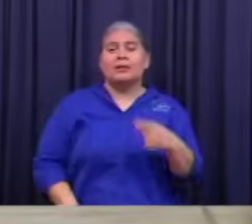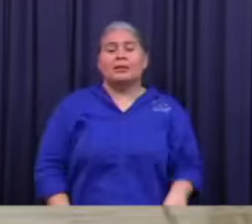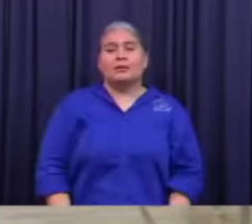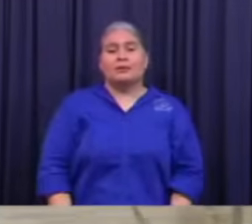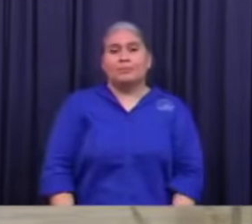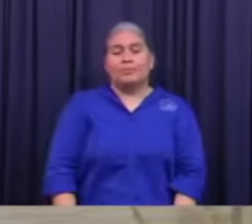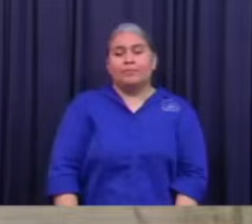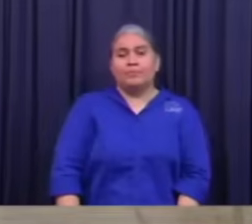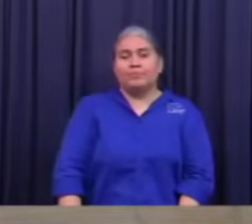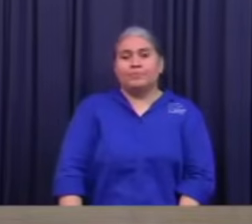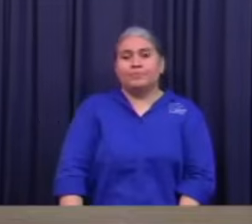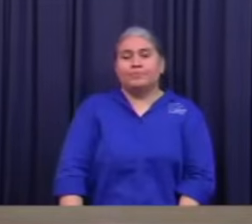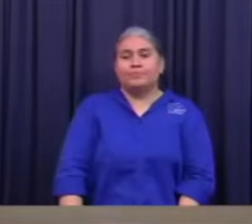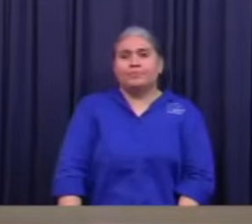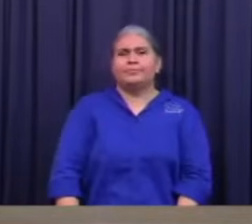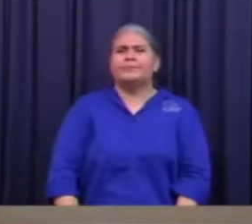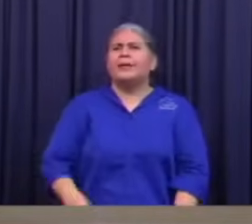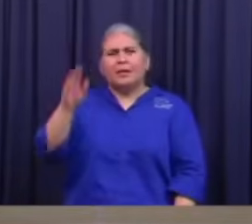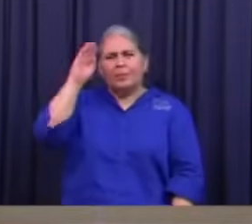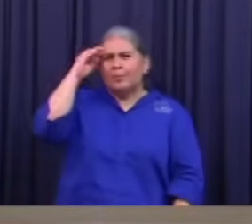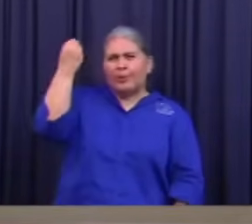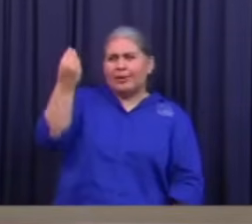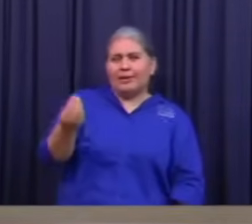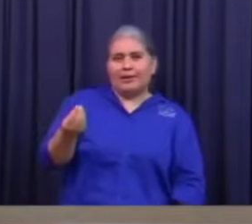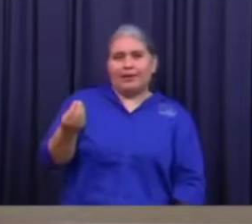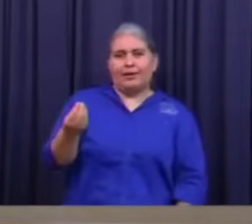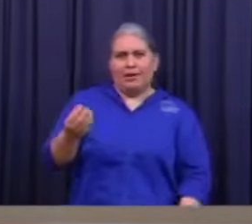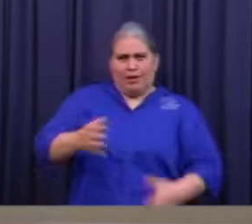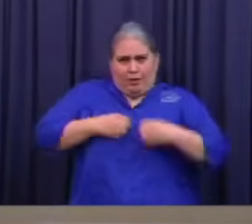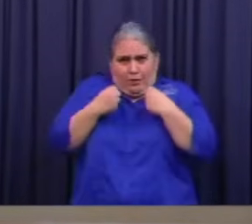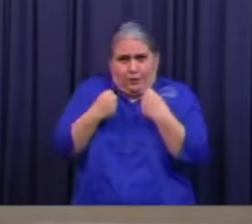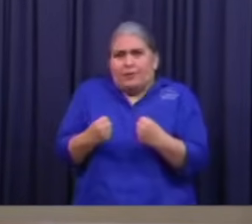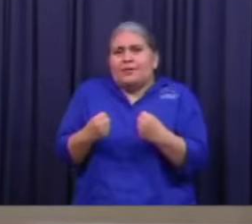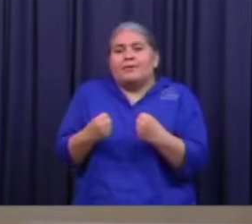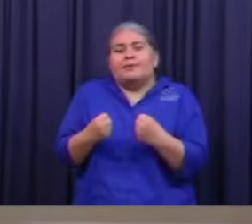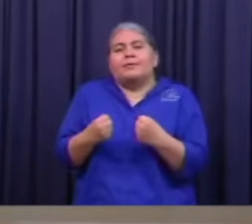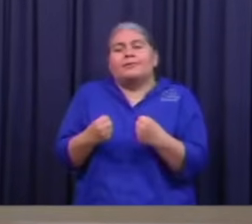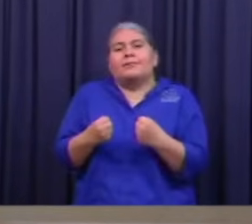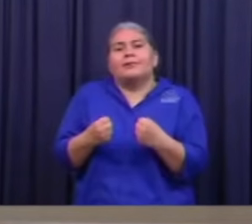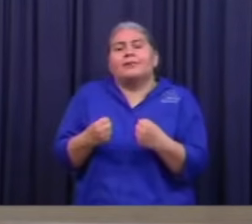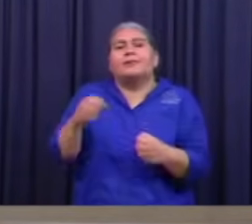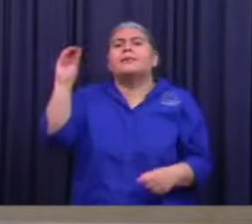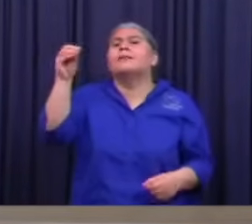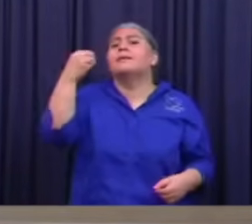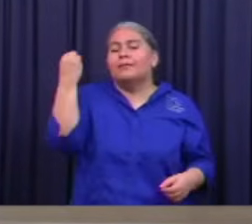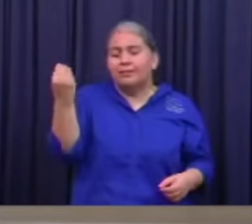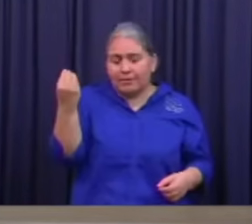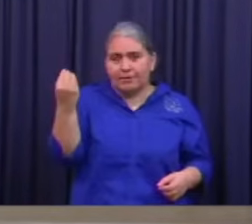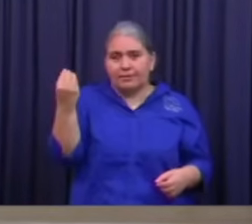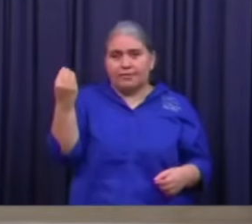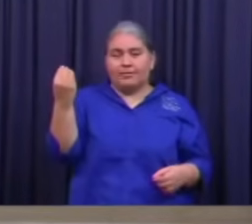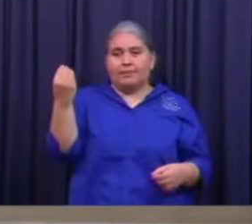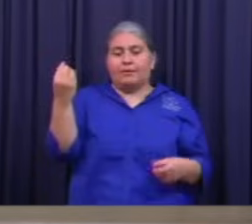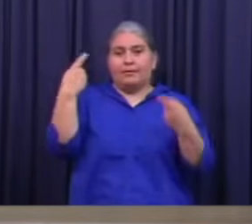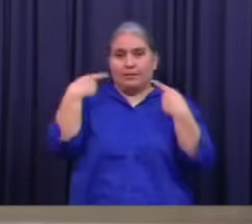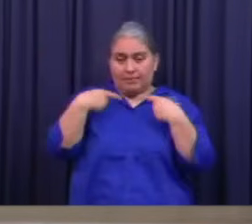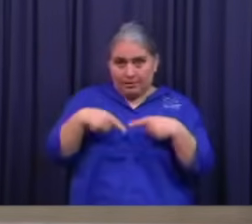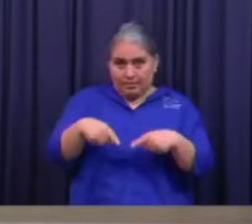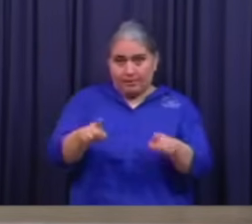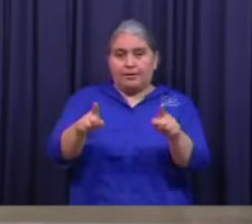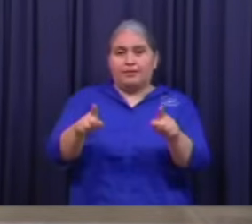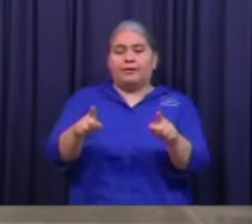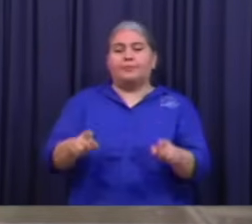llorar qué les pasó qué les pasó